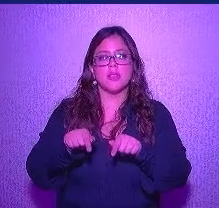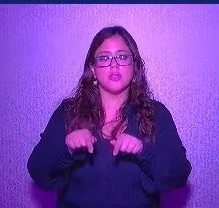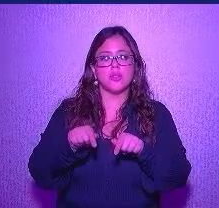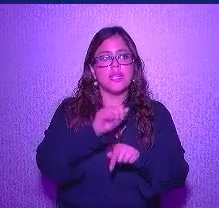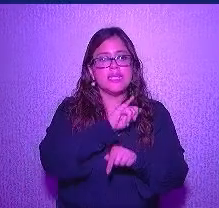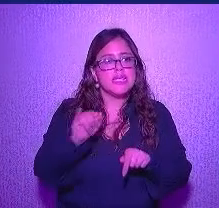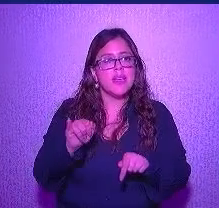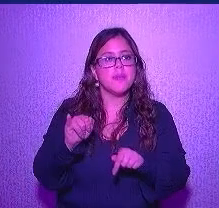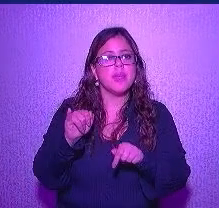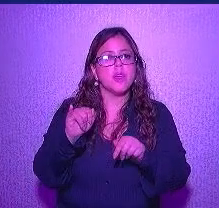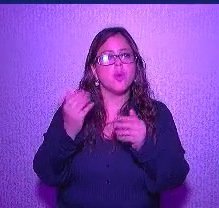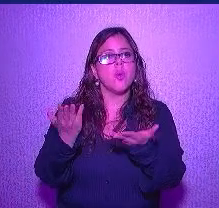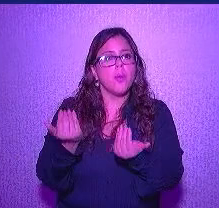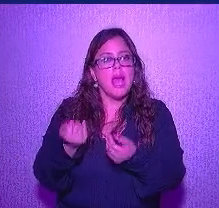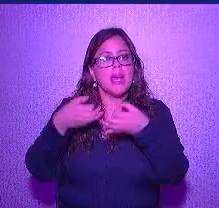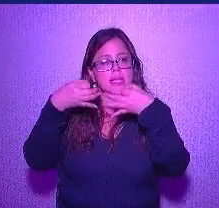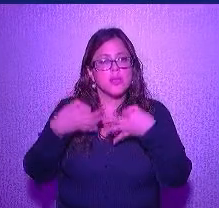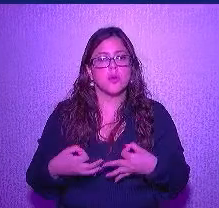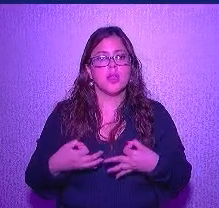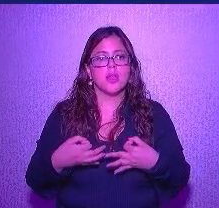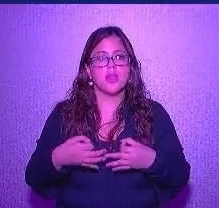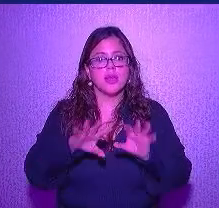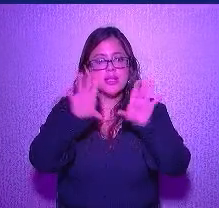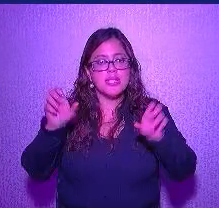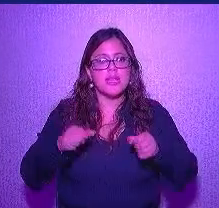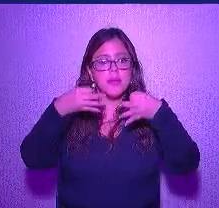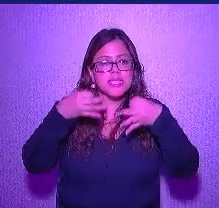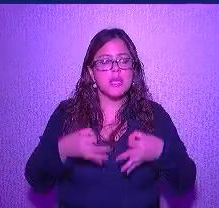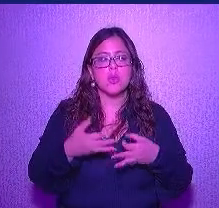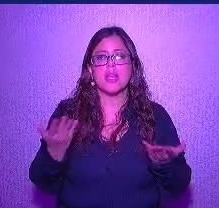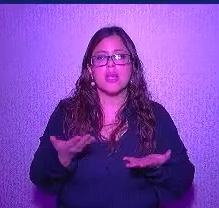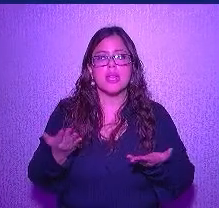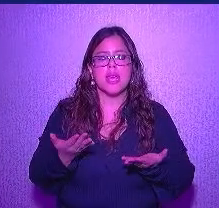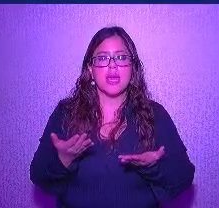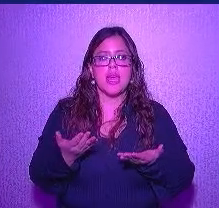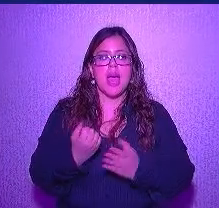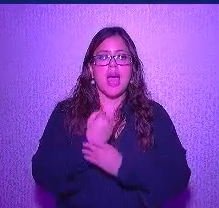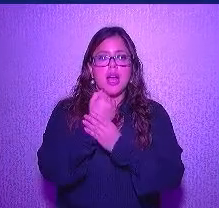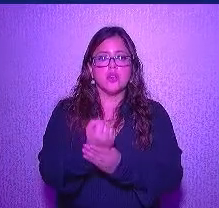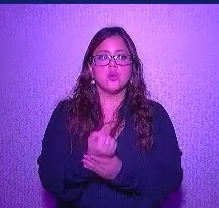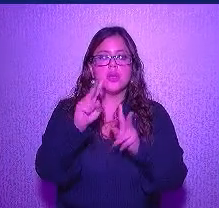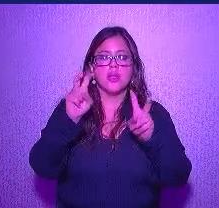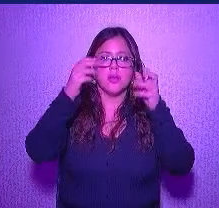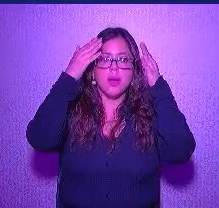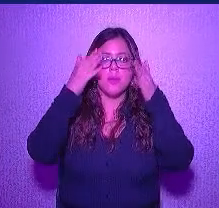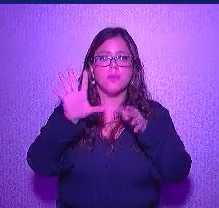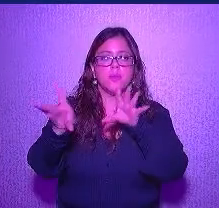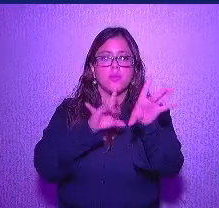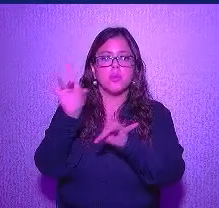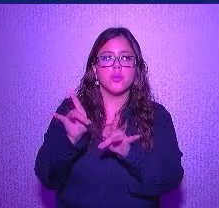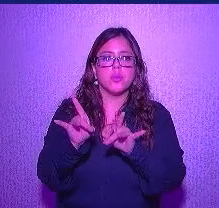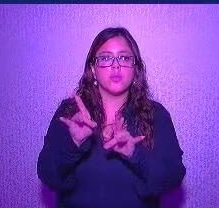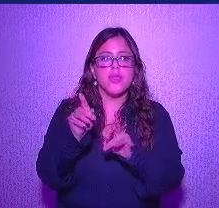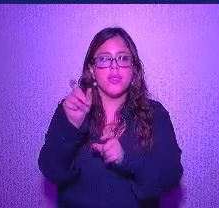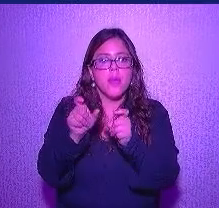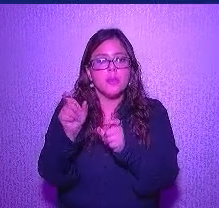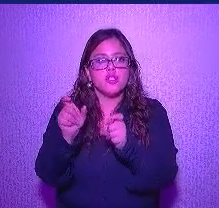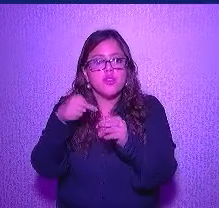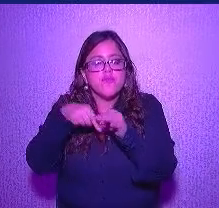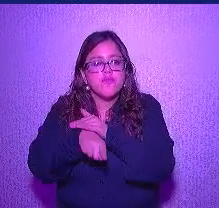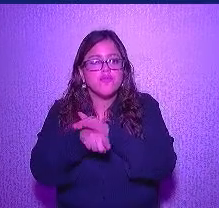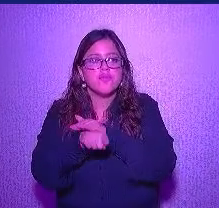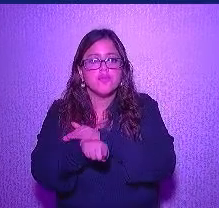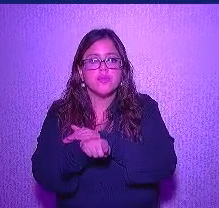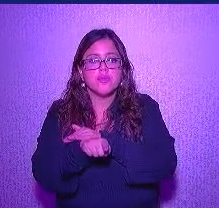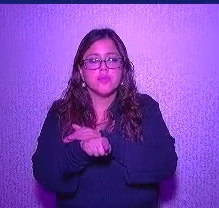expectativa de precisión en los sistemas de seguridad siempre en el enfoque a la detección de intrusos como es un foco de mi trabajo